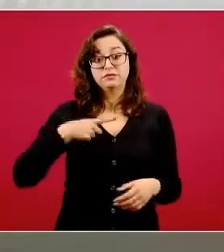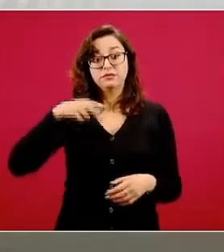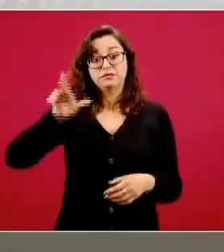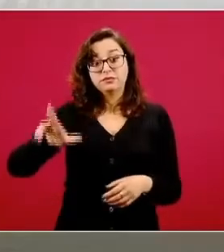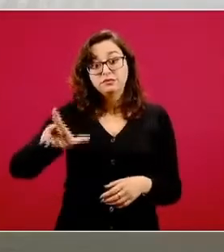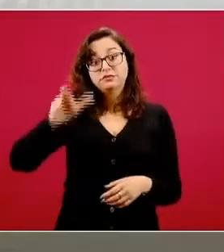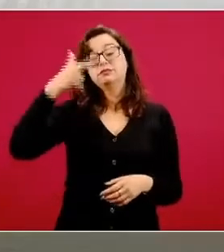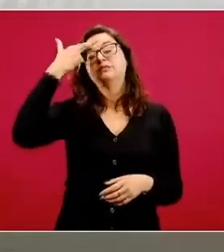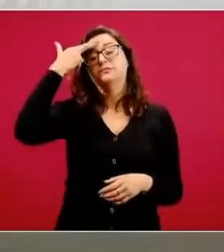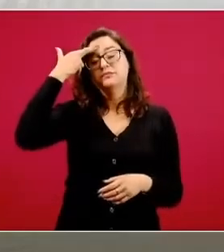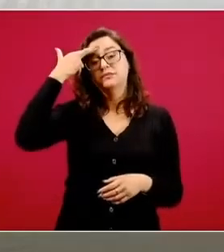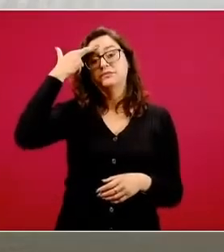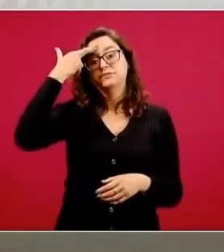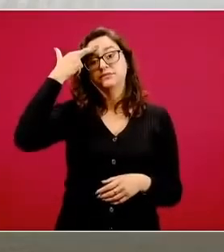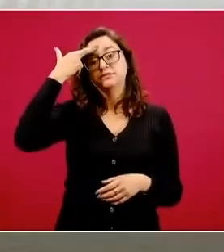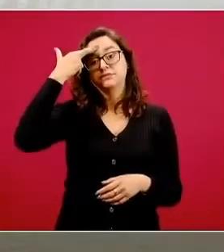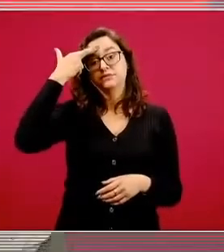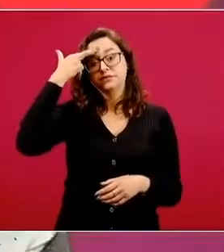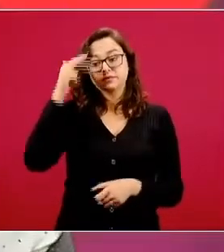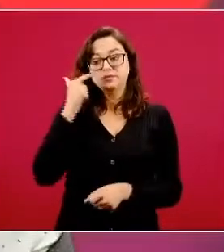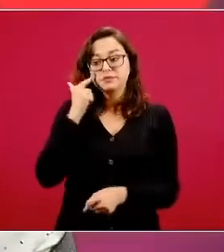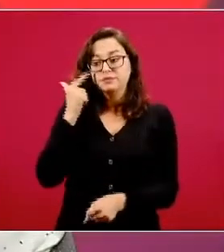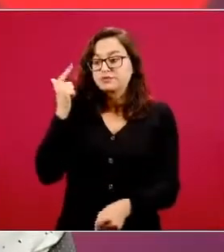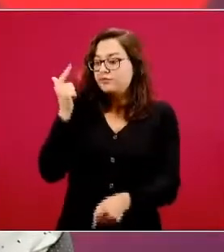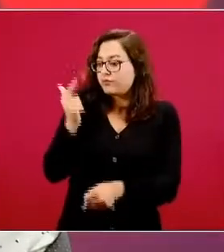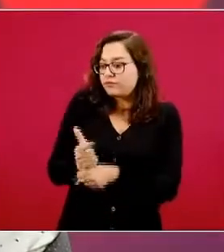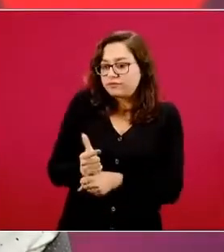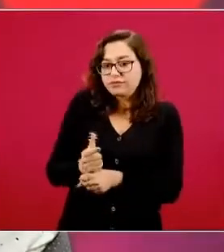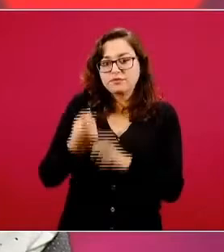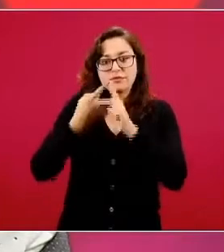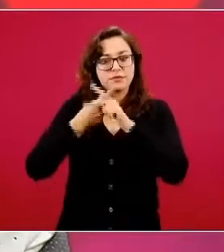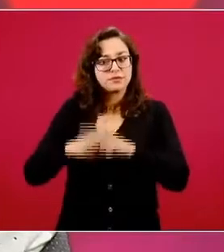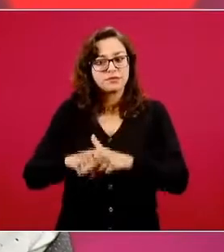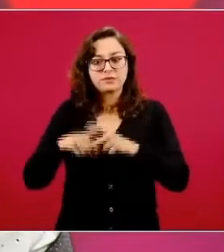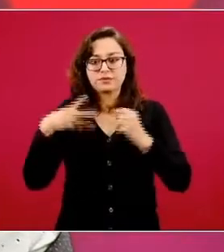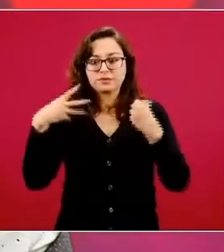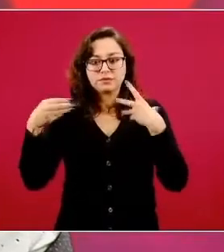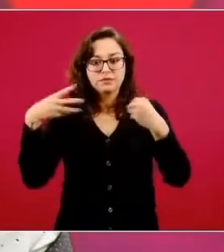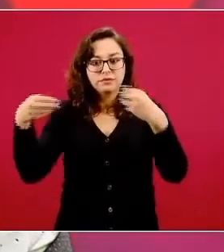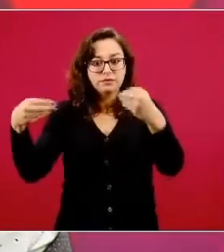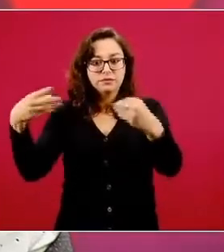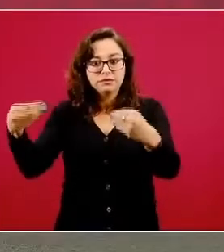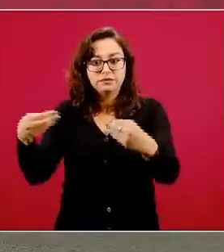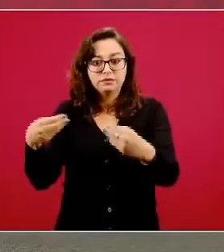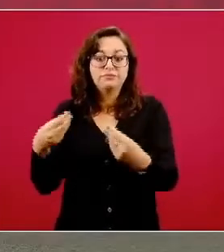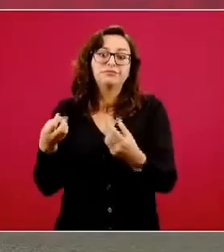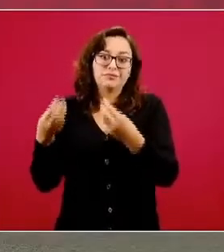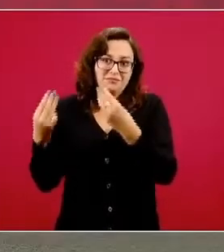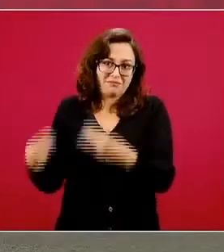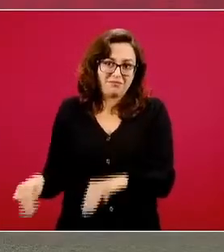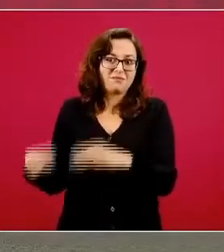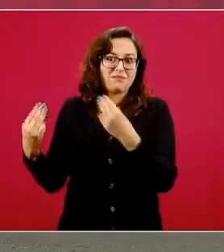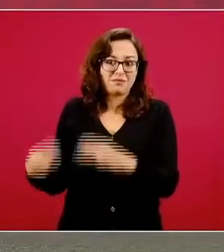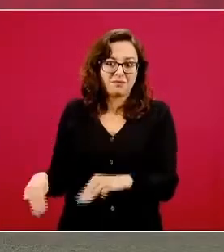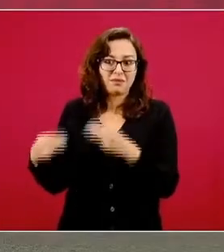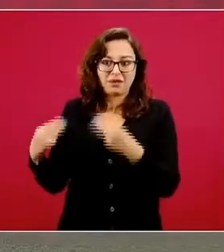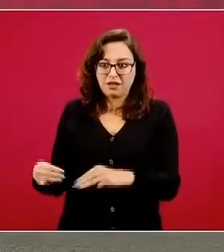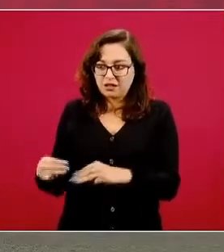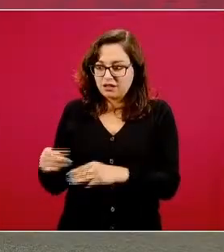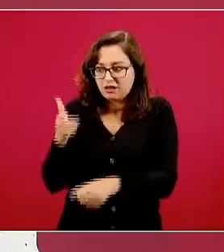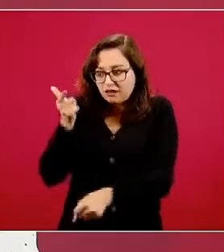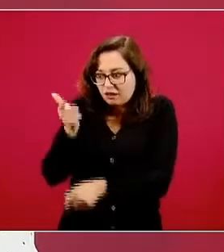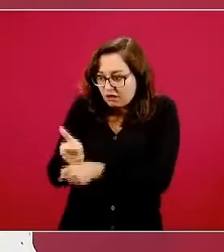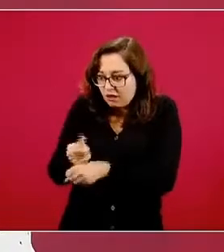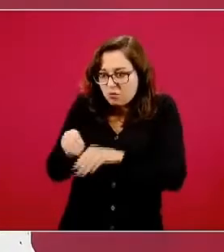de los brotes que sí se identificó perfectamente fue en el mercado, ¿no? Y entonces ahí